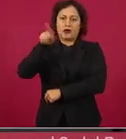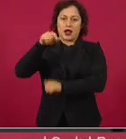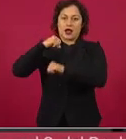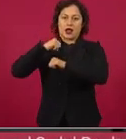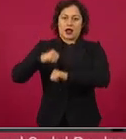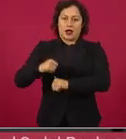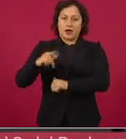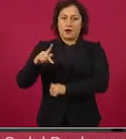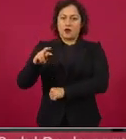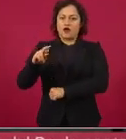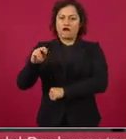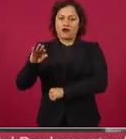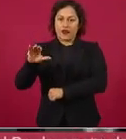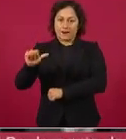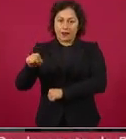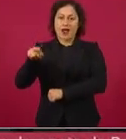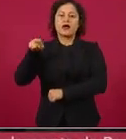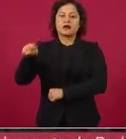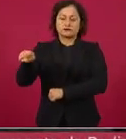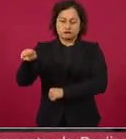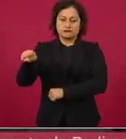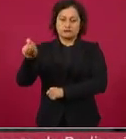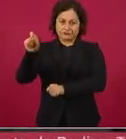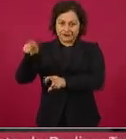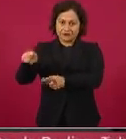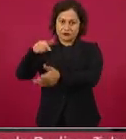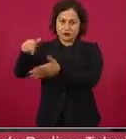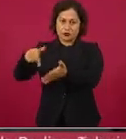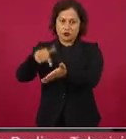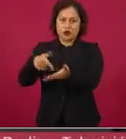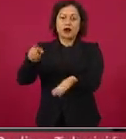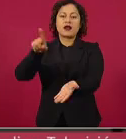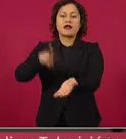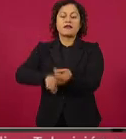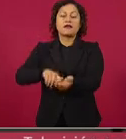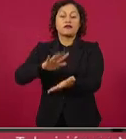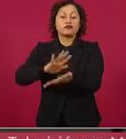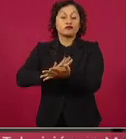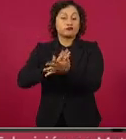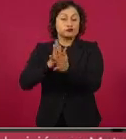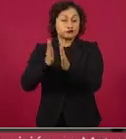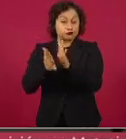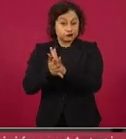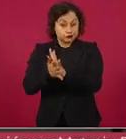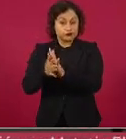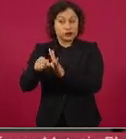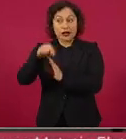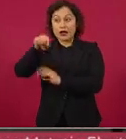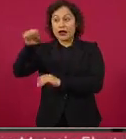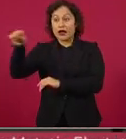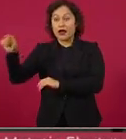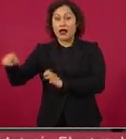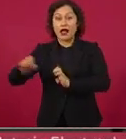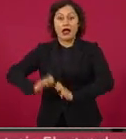Profepa y también de Semarnat, que en complicidad con algunos desarrollos están obstruyendo